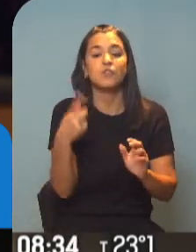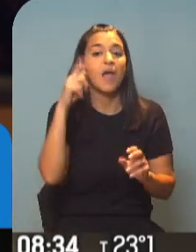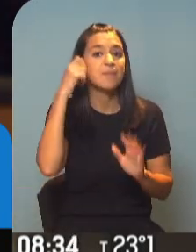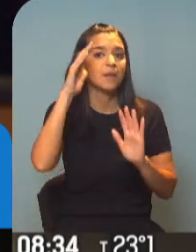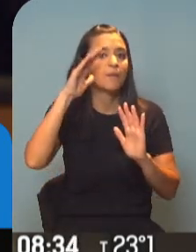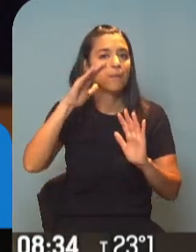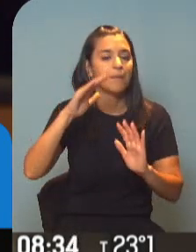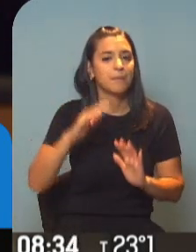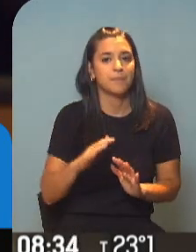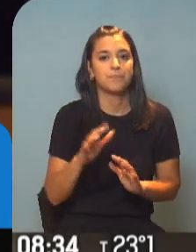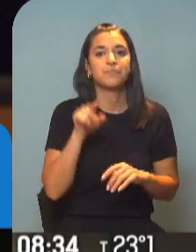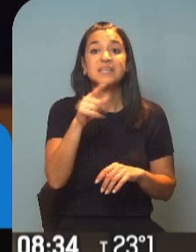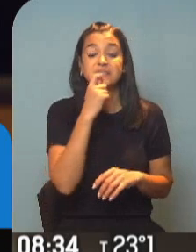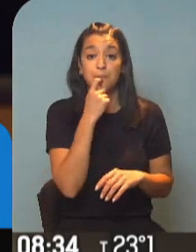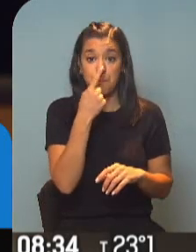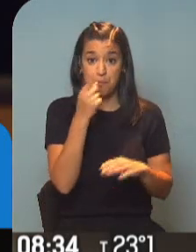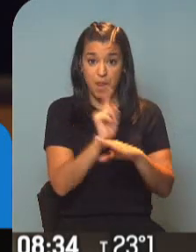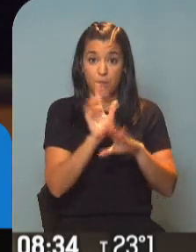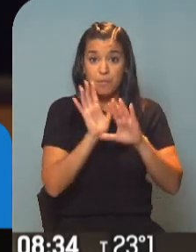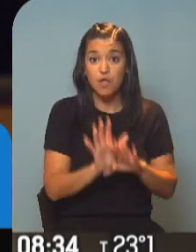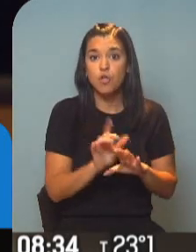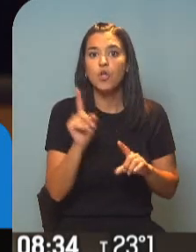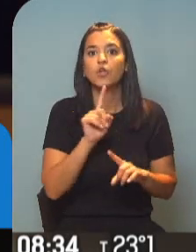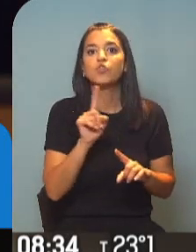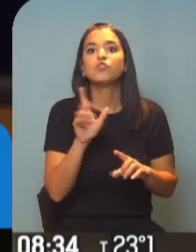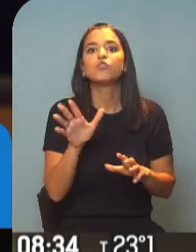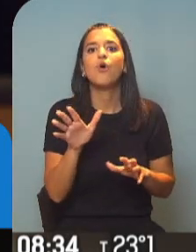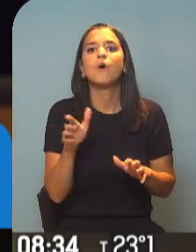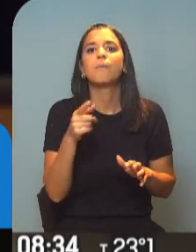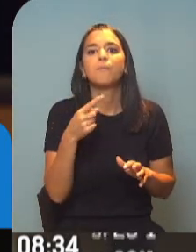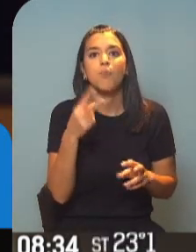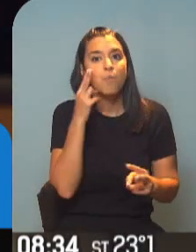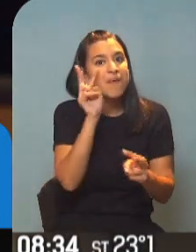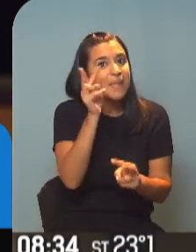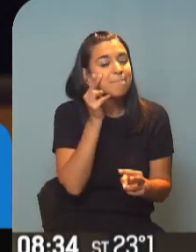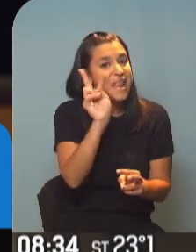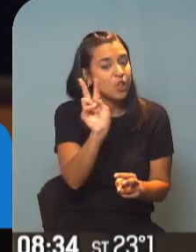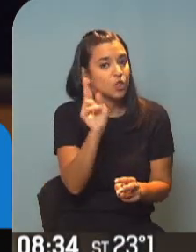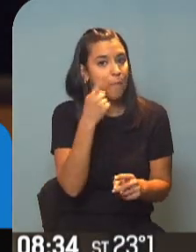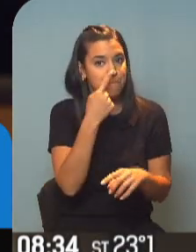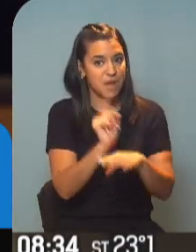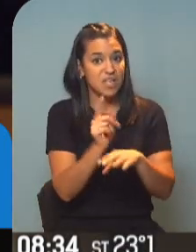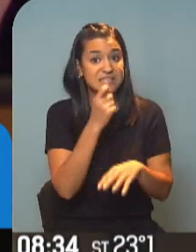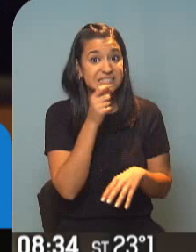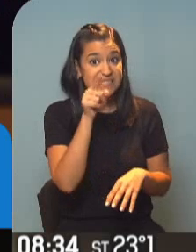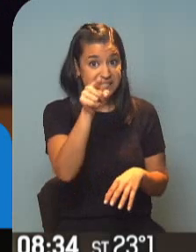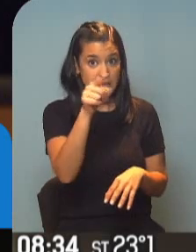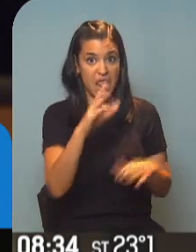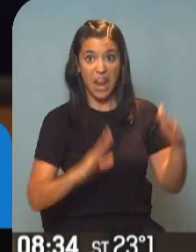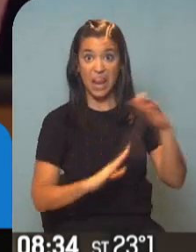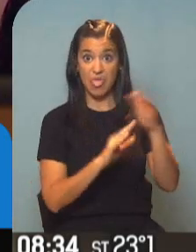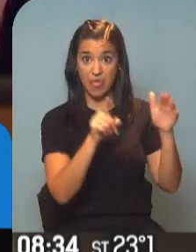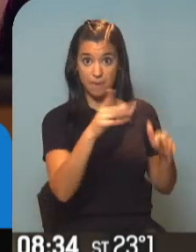y un detalle que si me quedo el perro no exagero la nota porque el perro me está mirando y dice si a mi líder